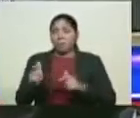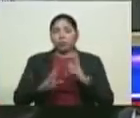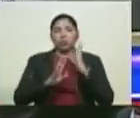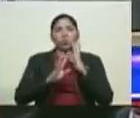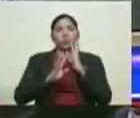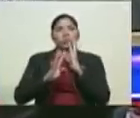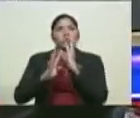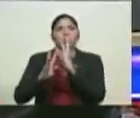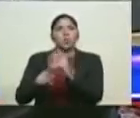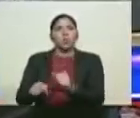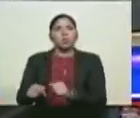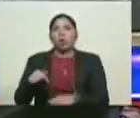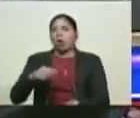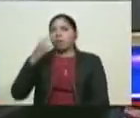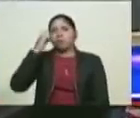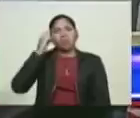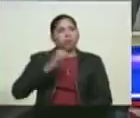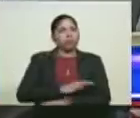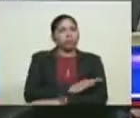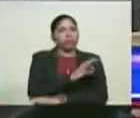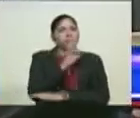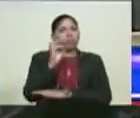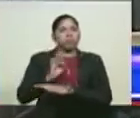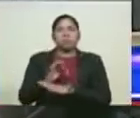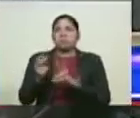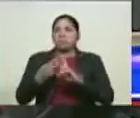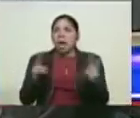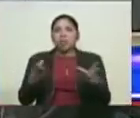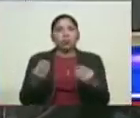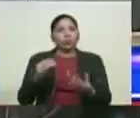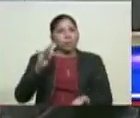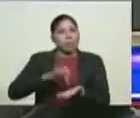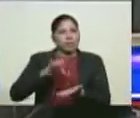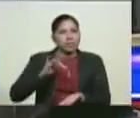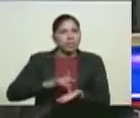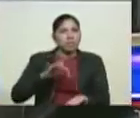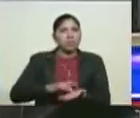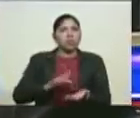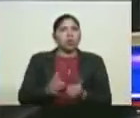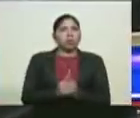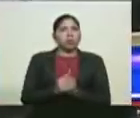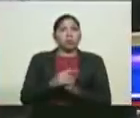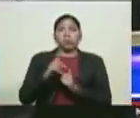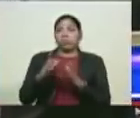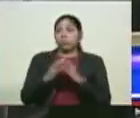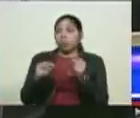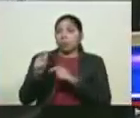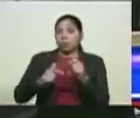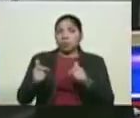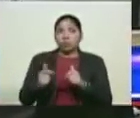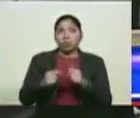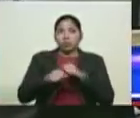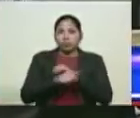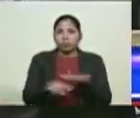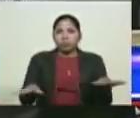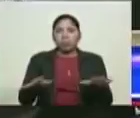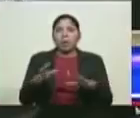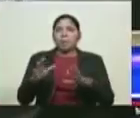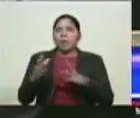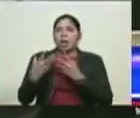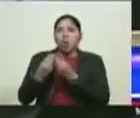todo el día, en paz, con mucha participación. Los acompañantes internacionales los vemos desplegados en todos